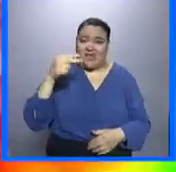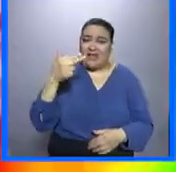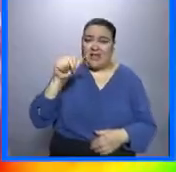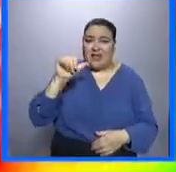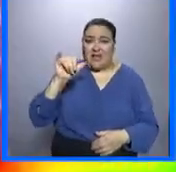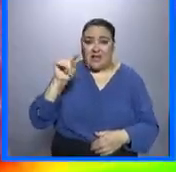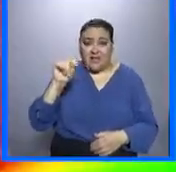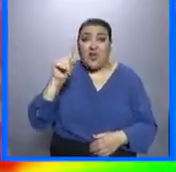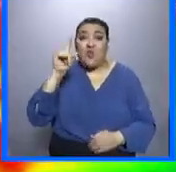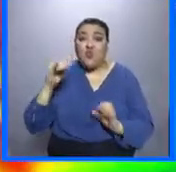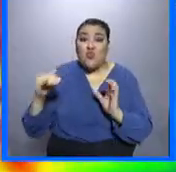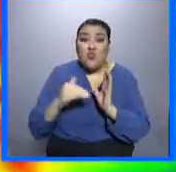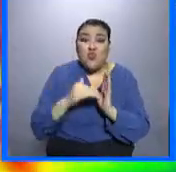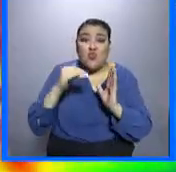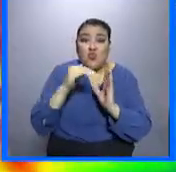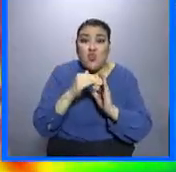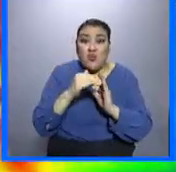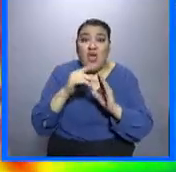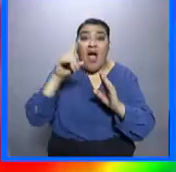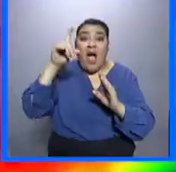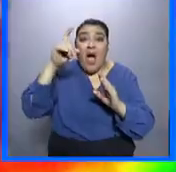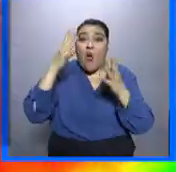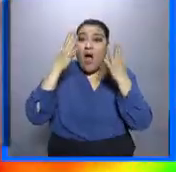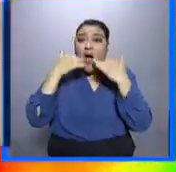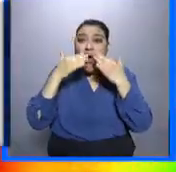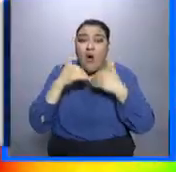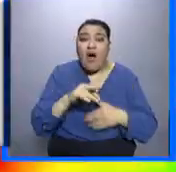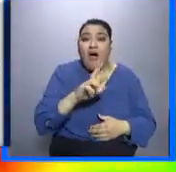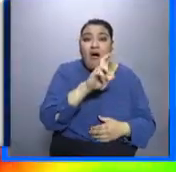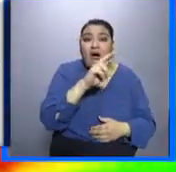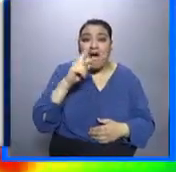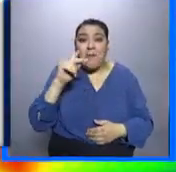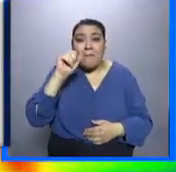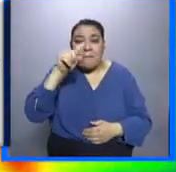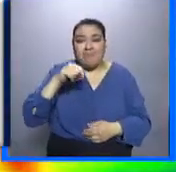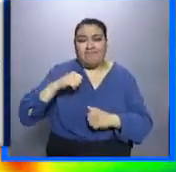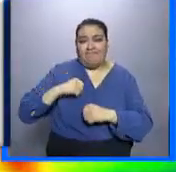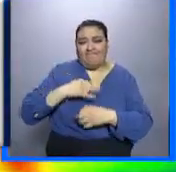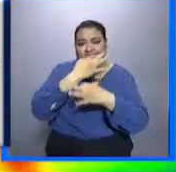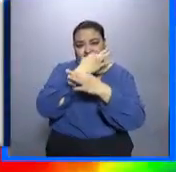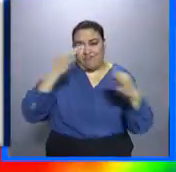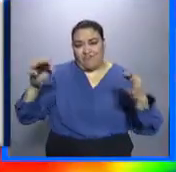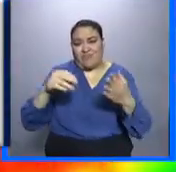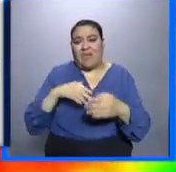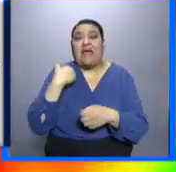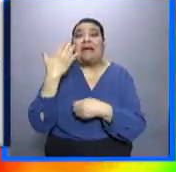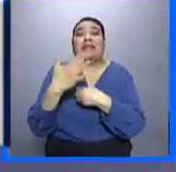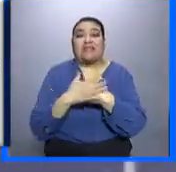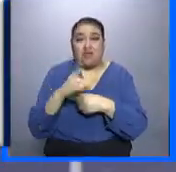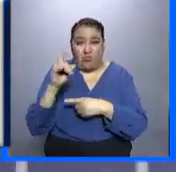1 millón de personas sin agua en República Dominicana, señalaron autoridades. Además,